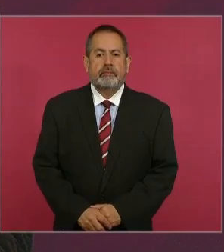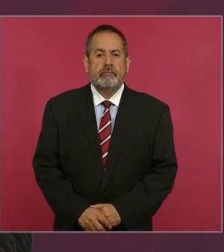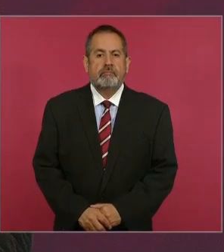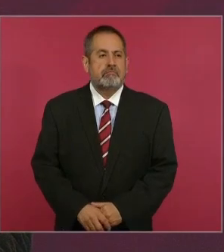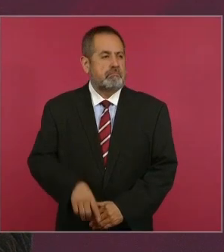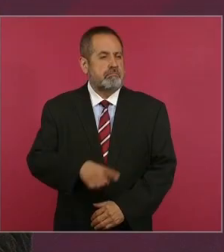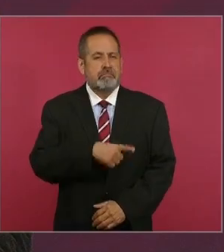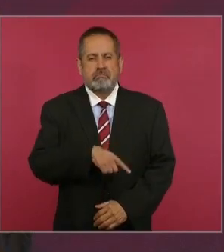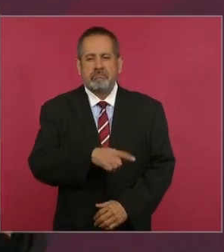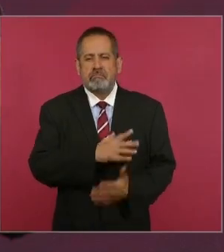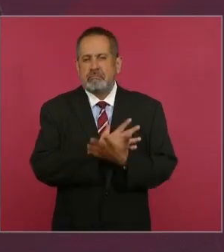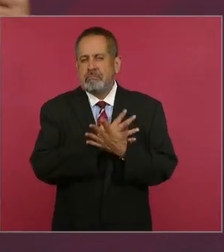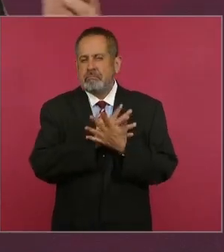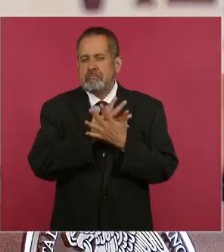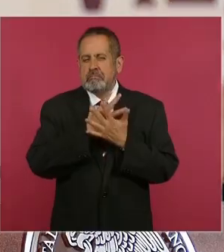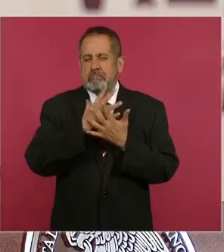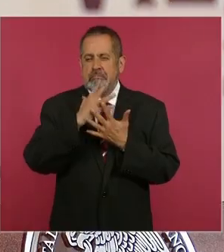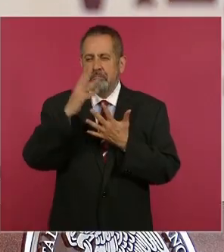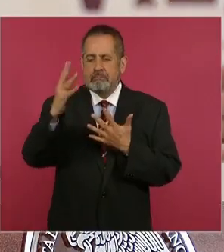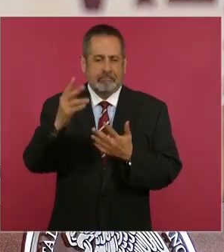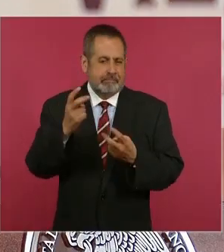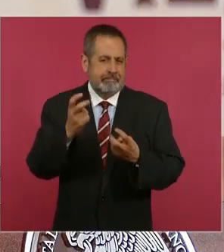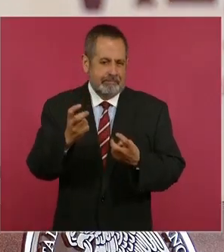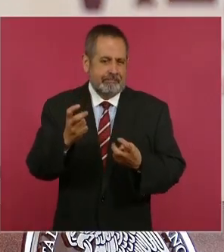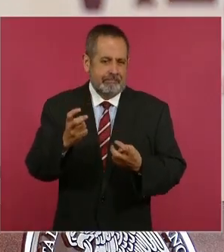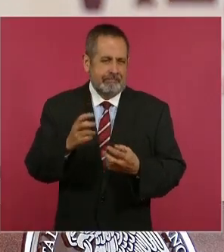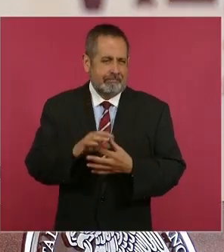más por eso hablábamos